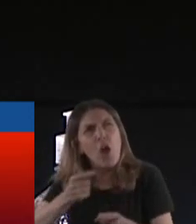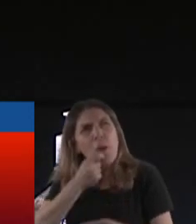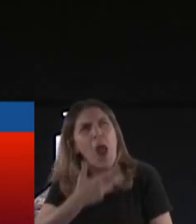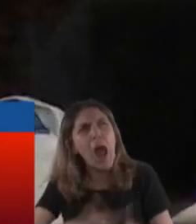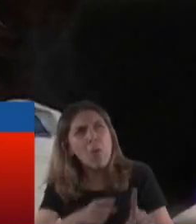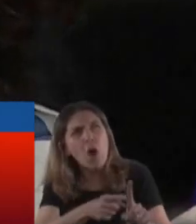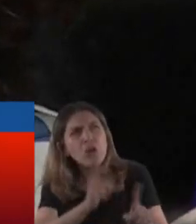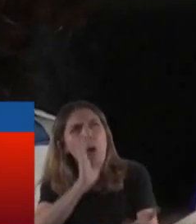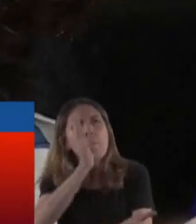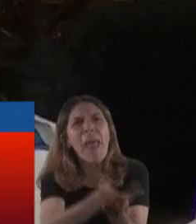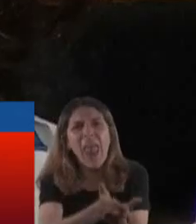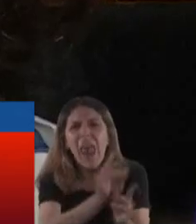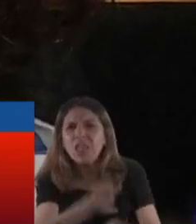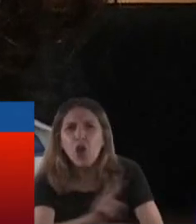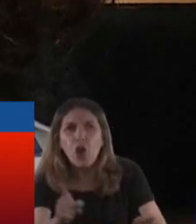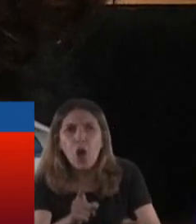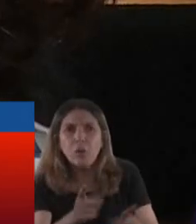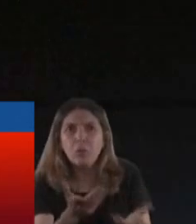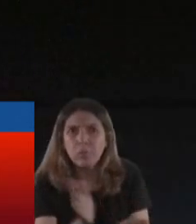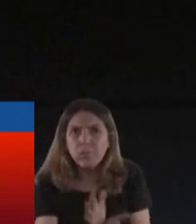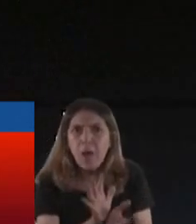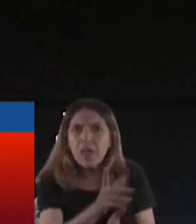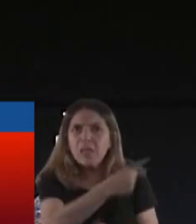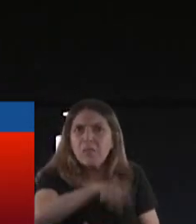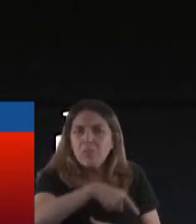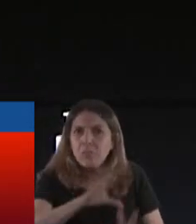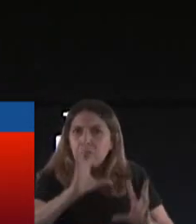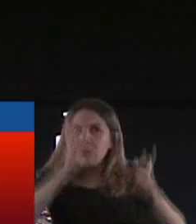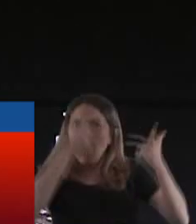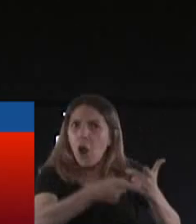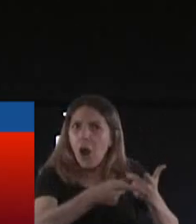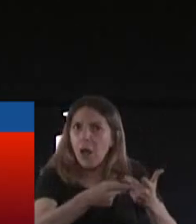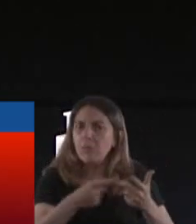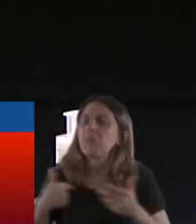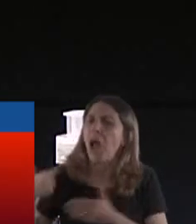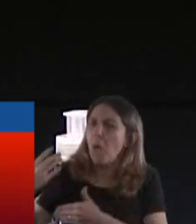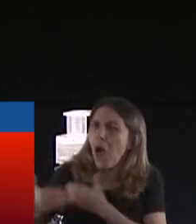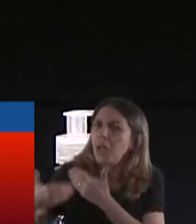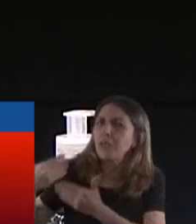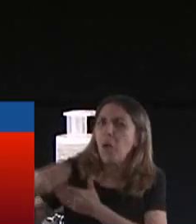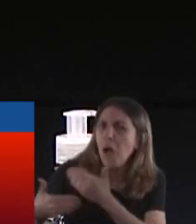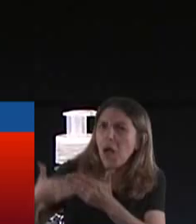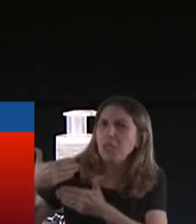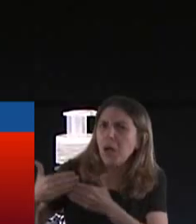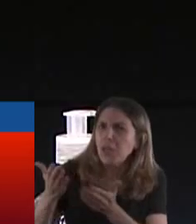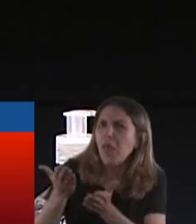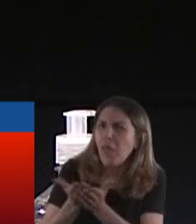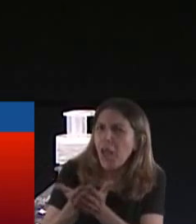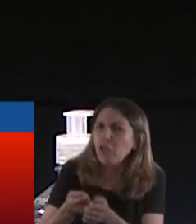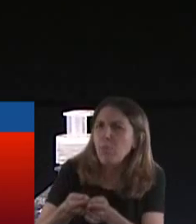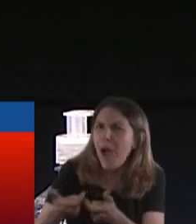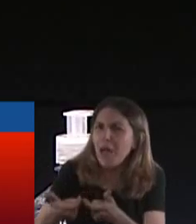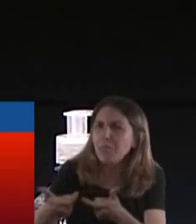aborto. Esas locuras nos pasaron. Bueno, fuimos avanzando, fuimos ampliando derechos,